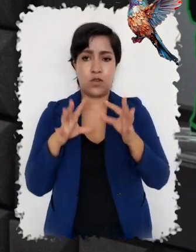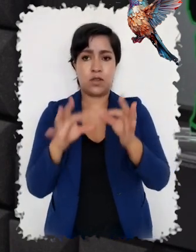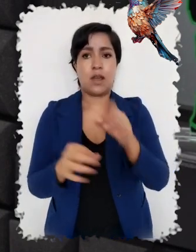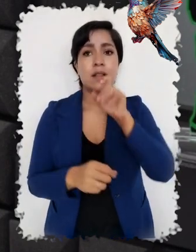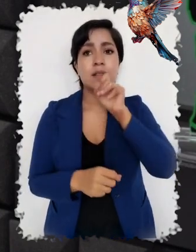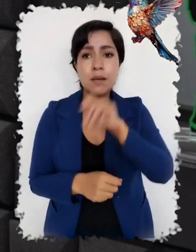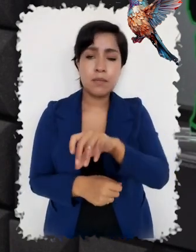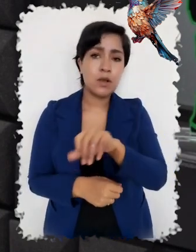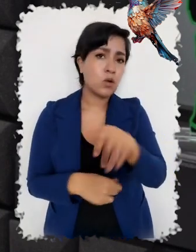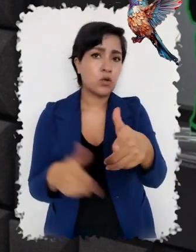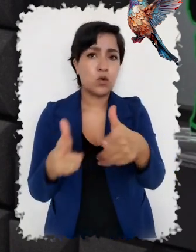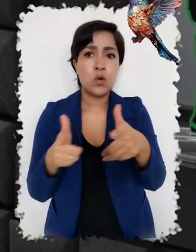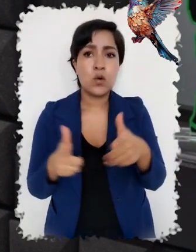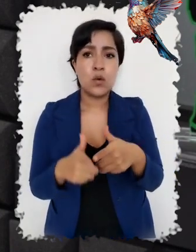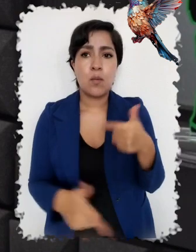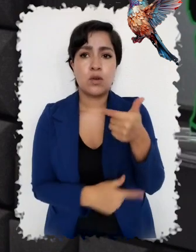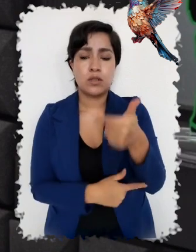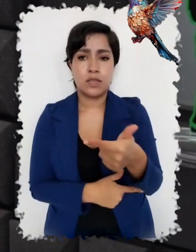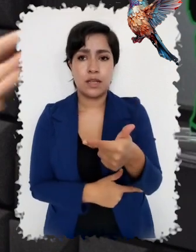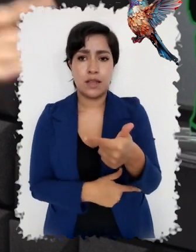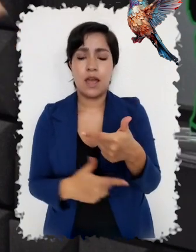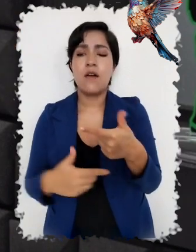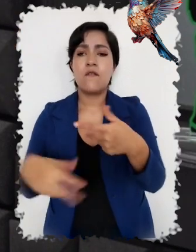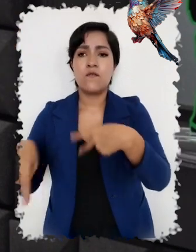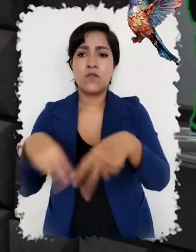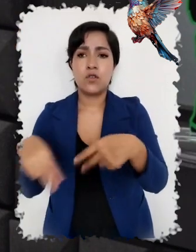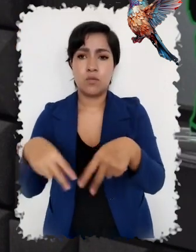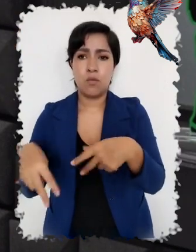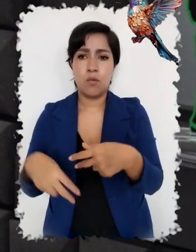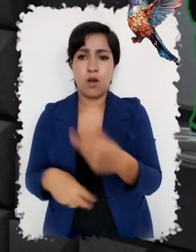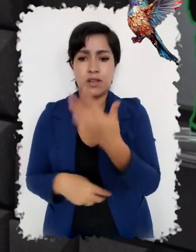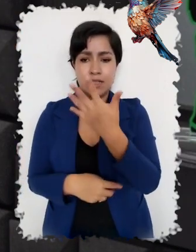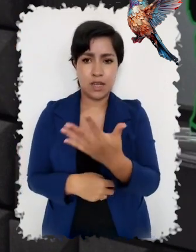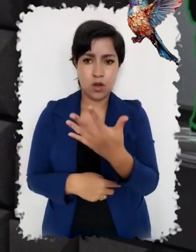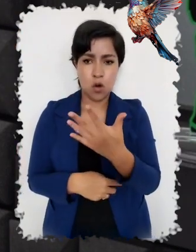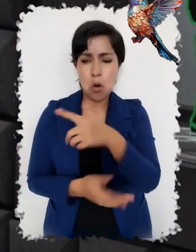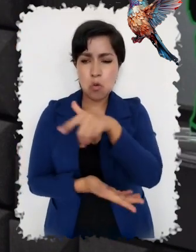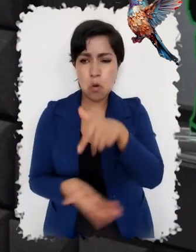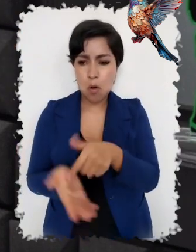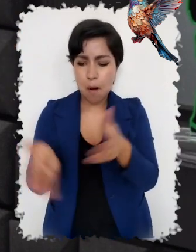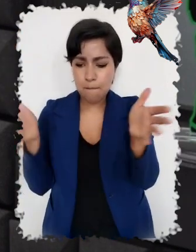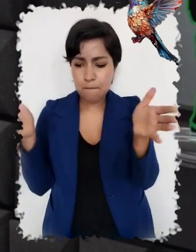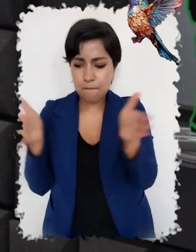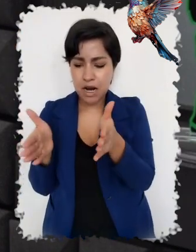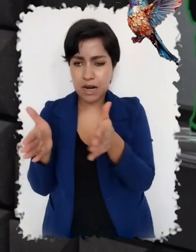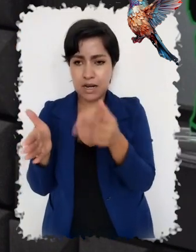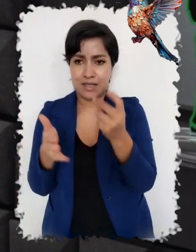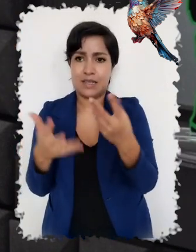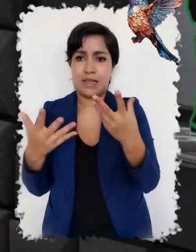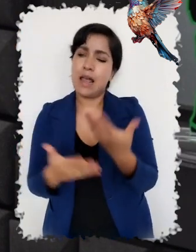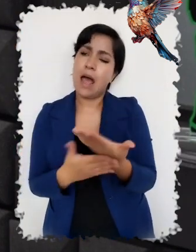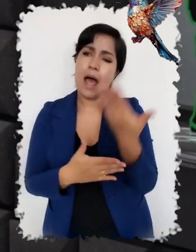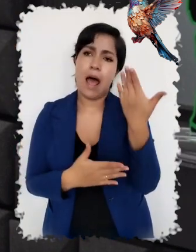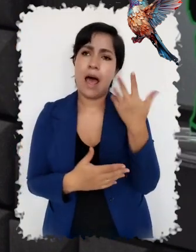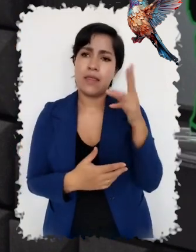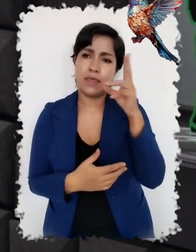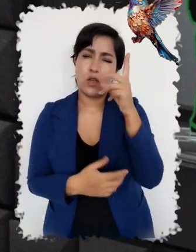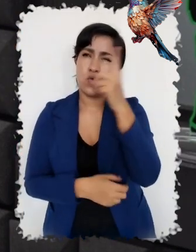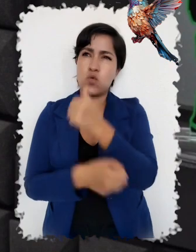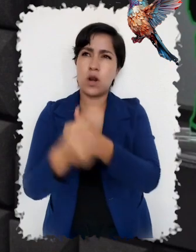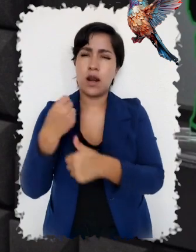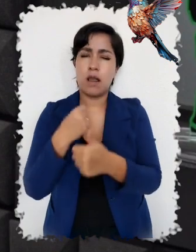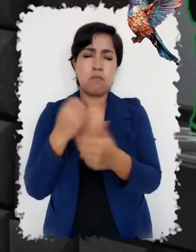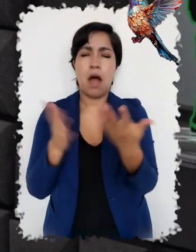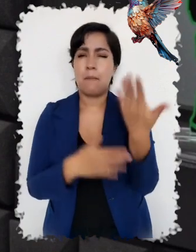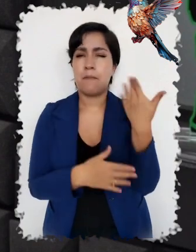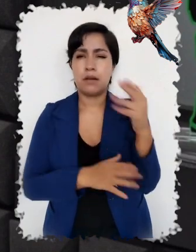eh Y de fútbol 7 el fútbol 5 se juega en una en una cancha pequeña eh Con este equipo viajamos este el año